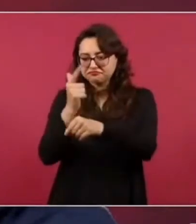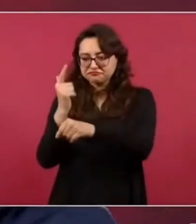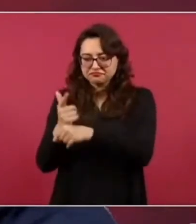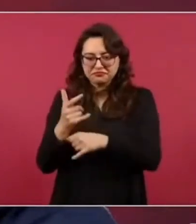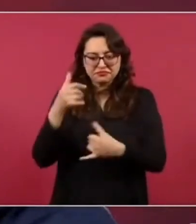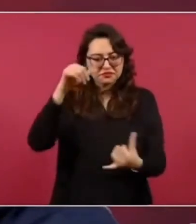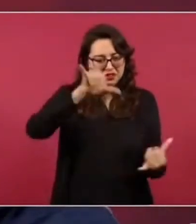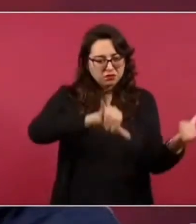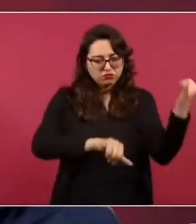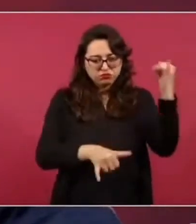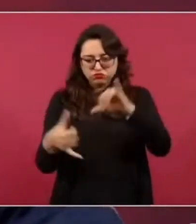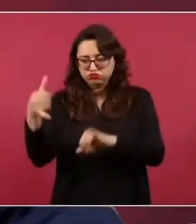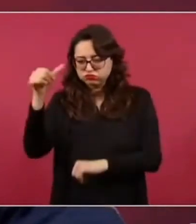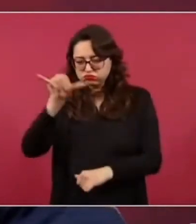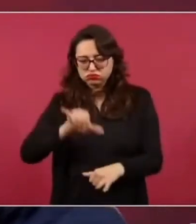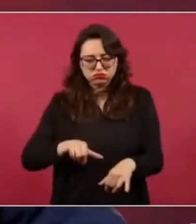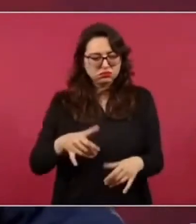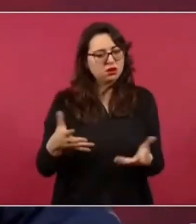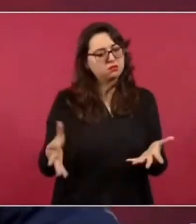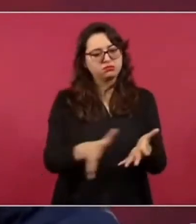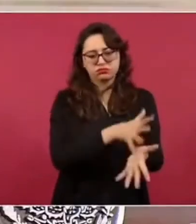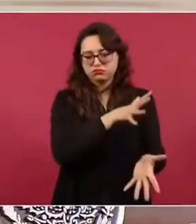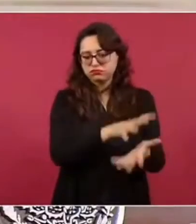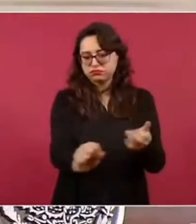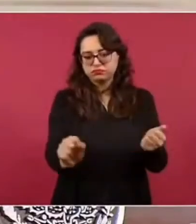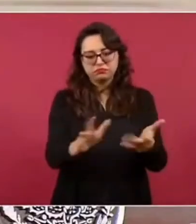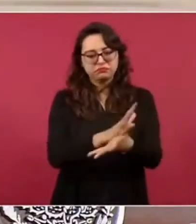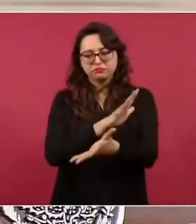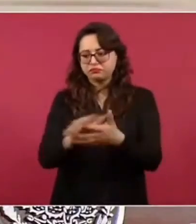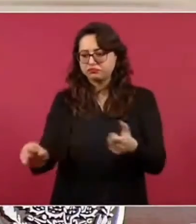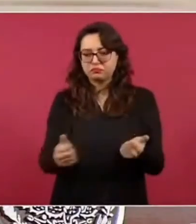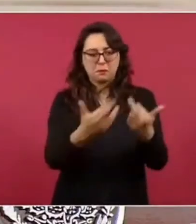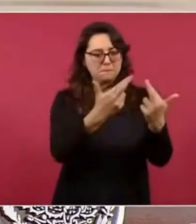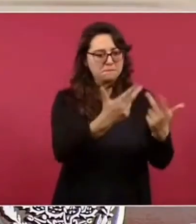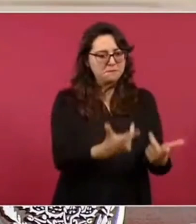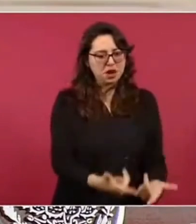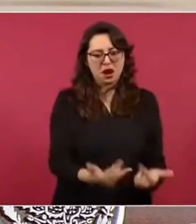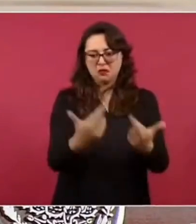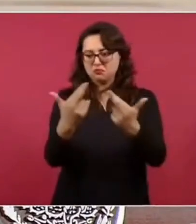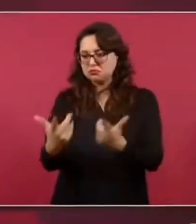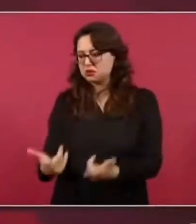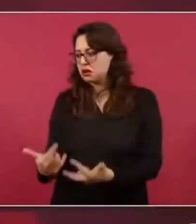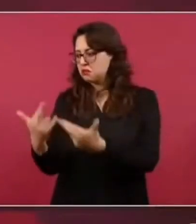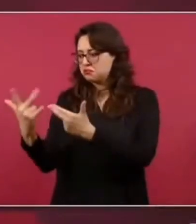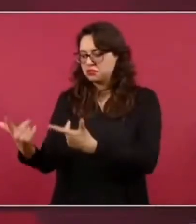destruyendo laboratorios clandestinos en Sinaloa